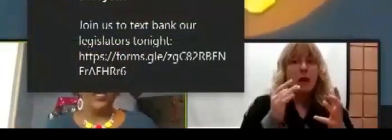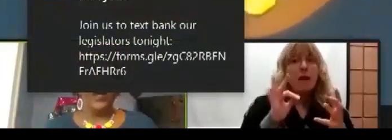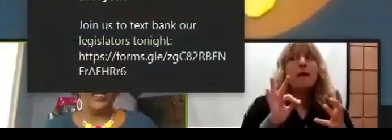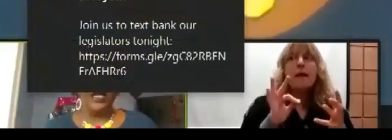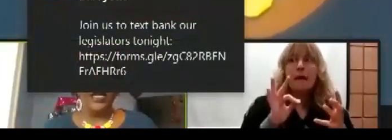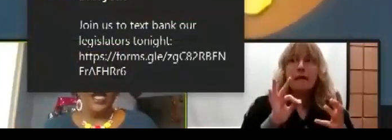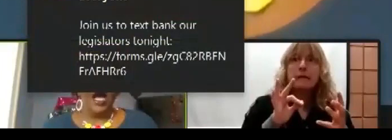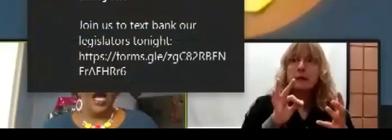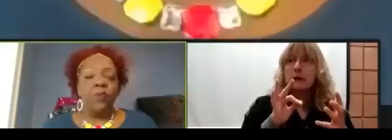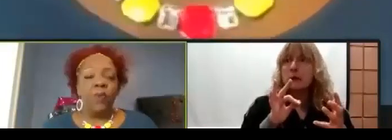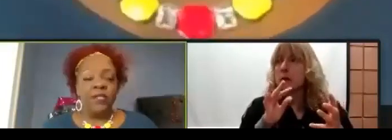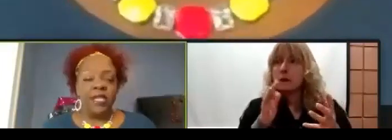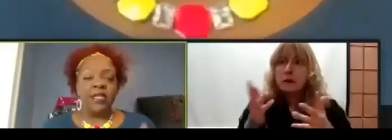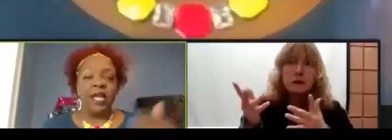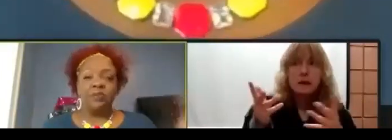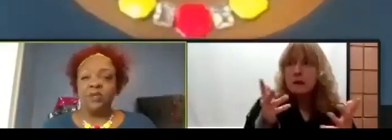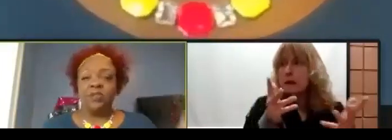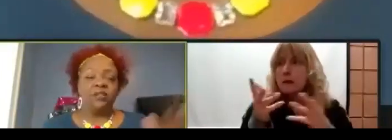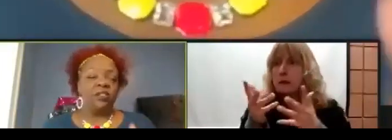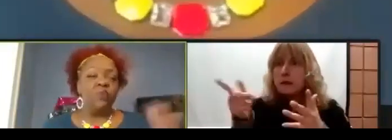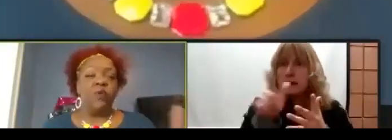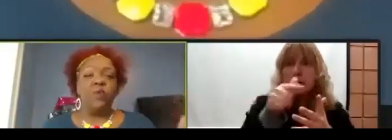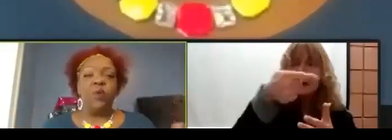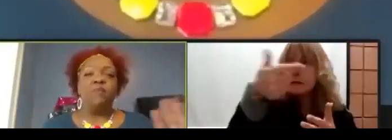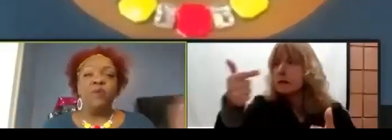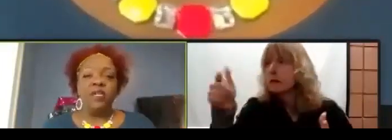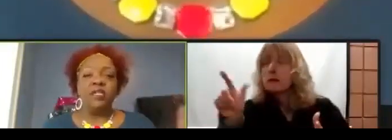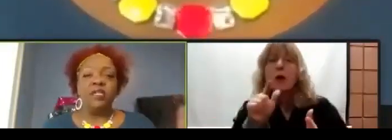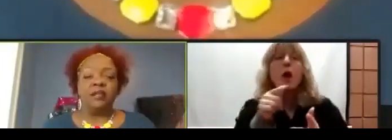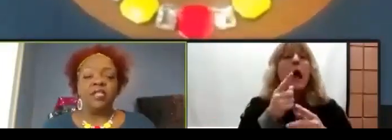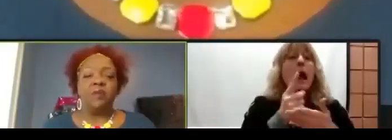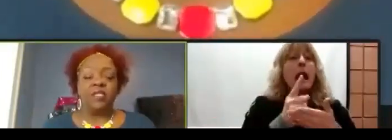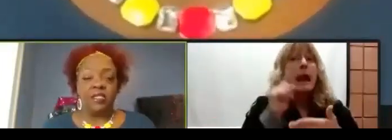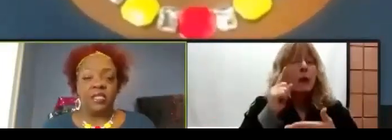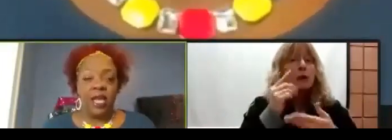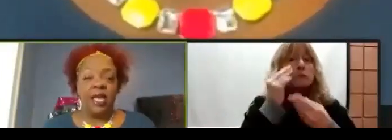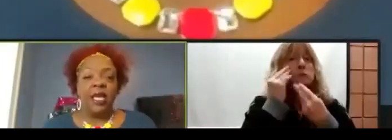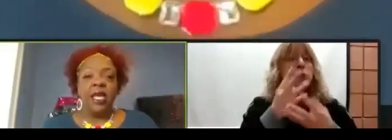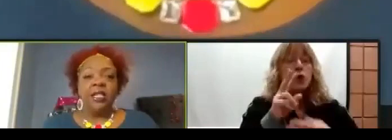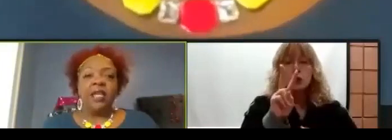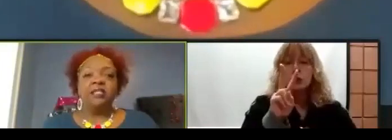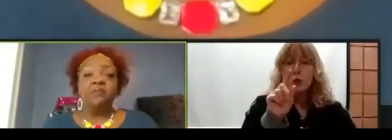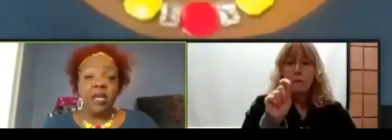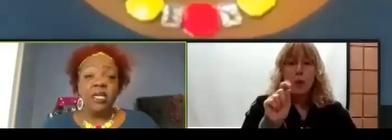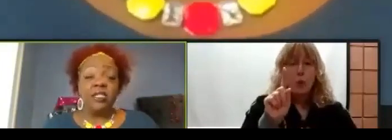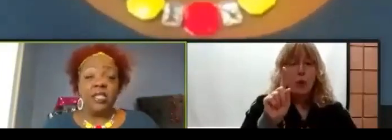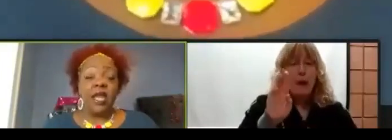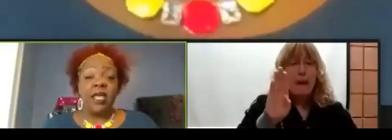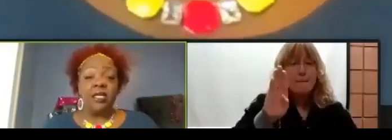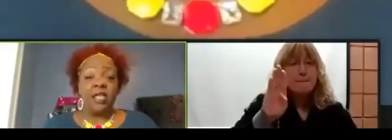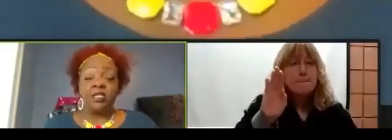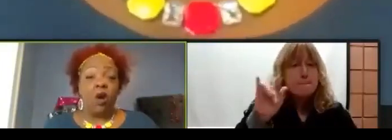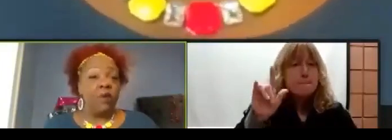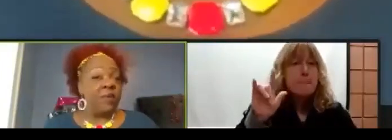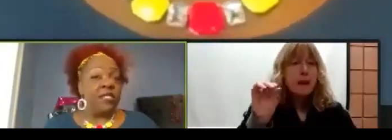semana pasada fue que esta 12.1 mil millones de dólares es que están en el